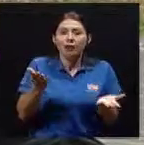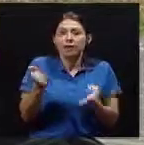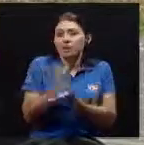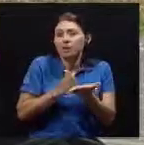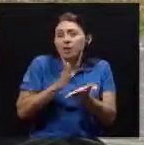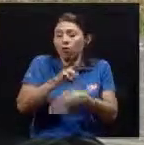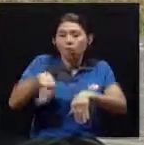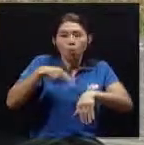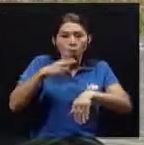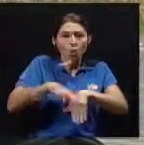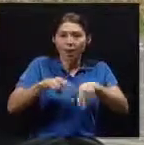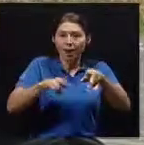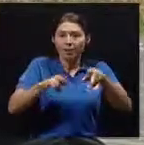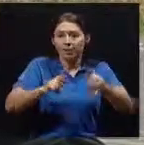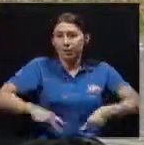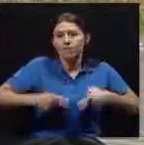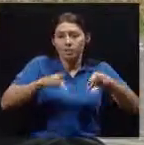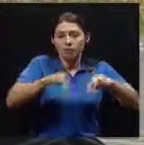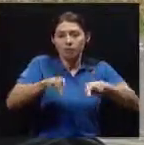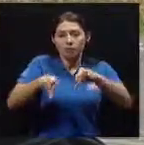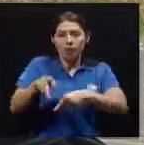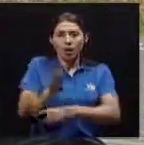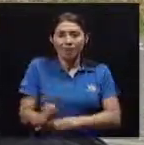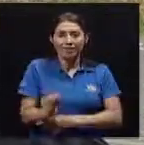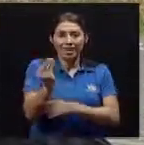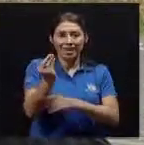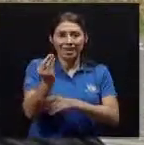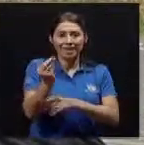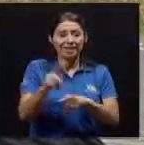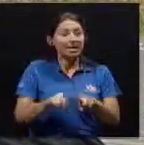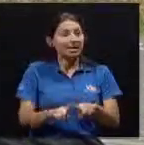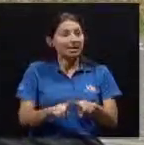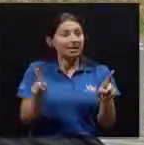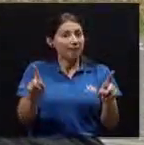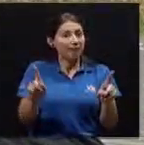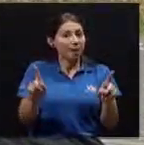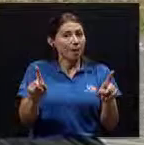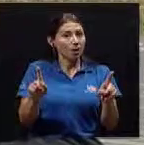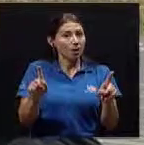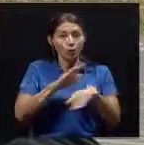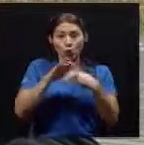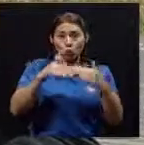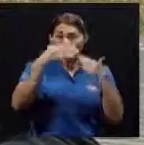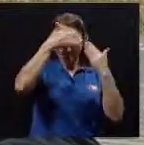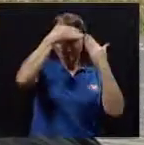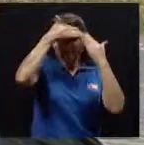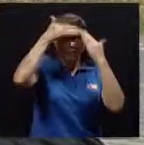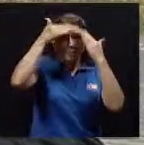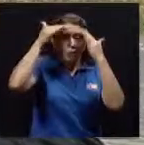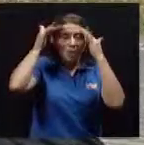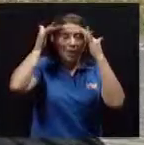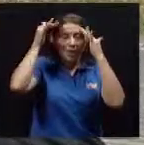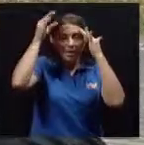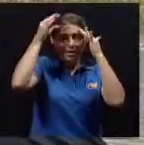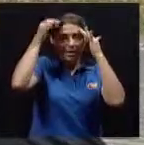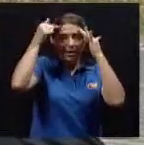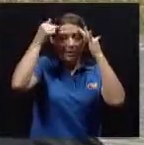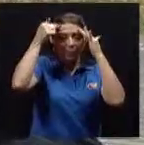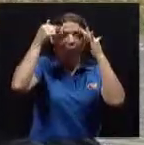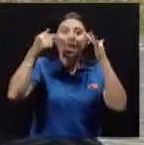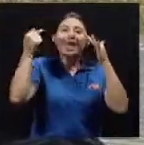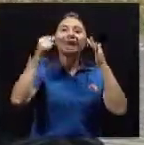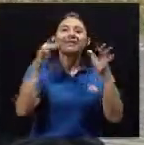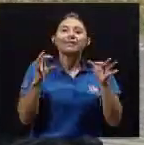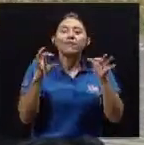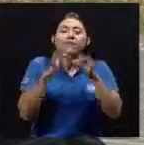entonces normal de la vida de los adolescentes. Sin embargo, toda la parte frontal del cerebro